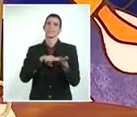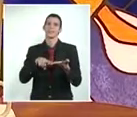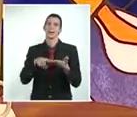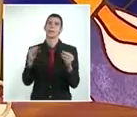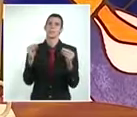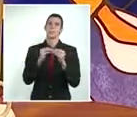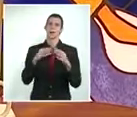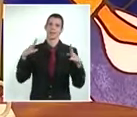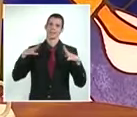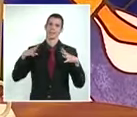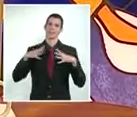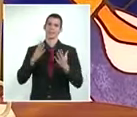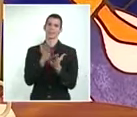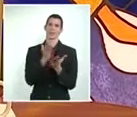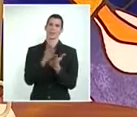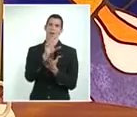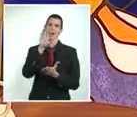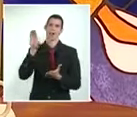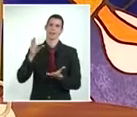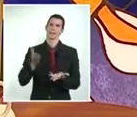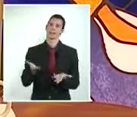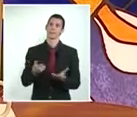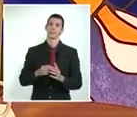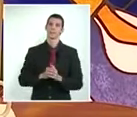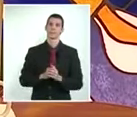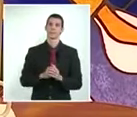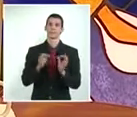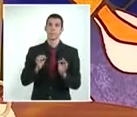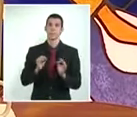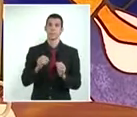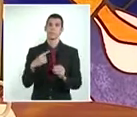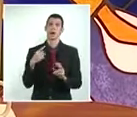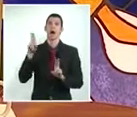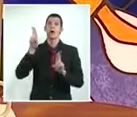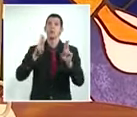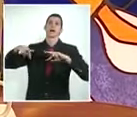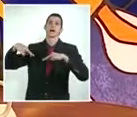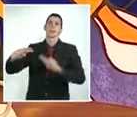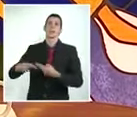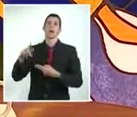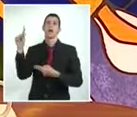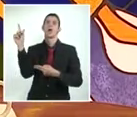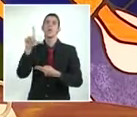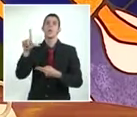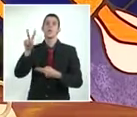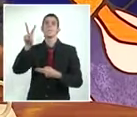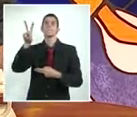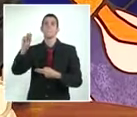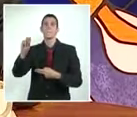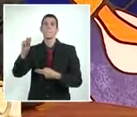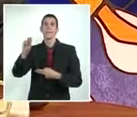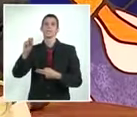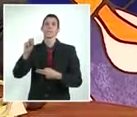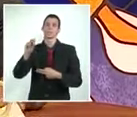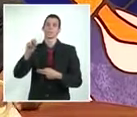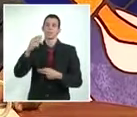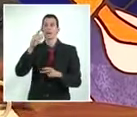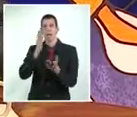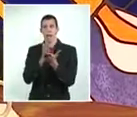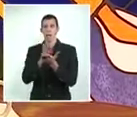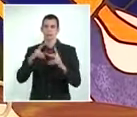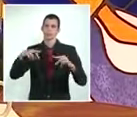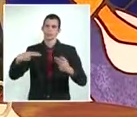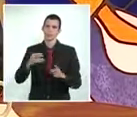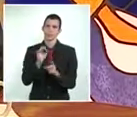de receso escolar, por lo cual estaríamos hablando de un mes. Sobre la situación de disponibilidad de agua en la